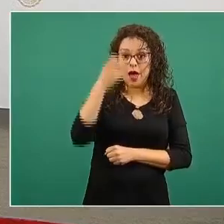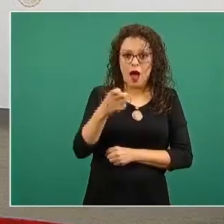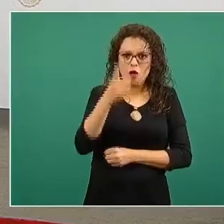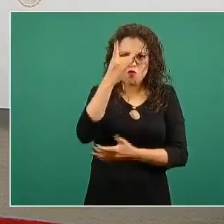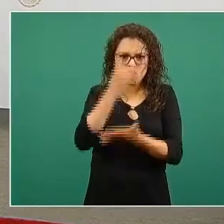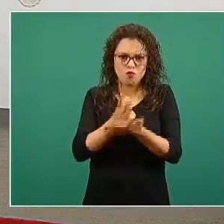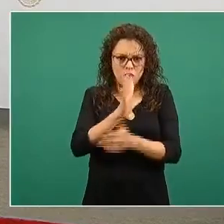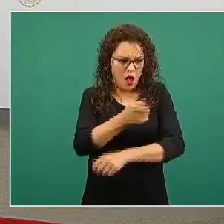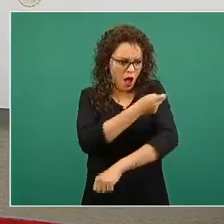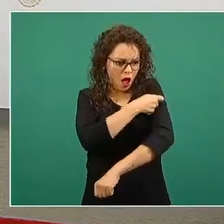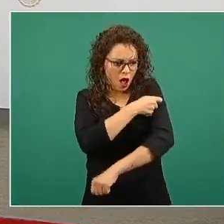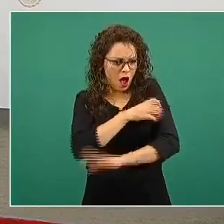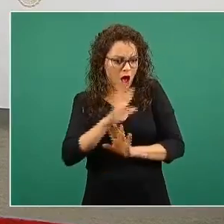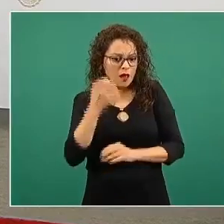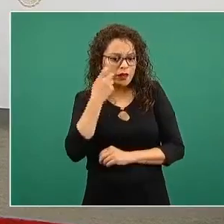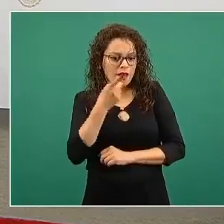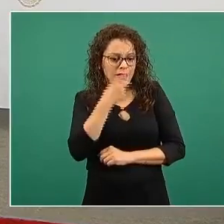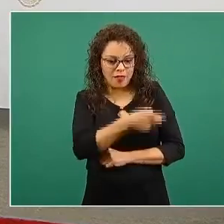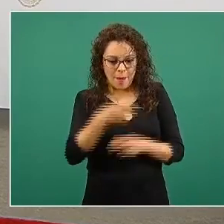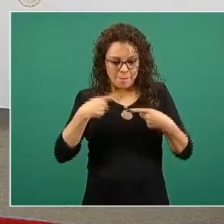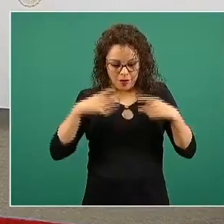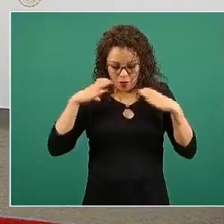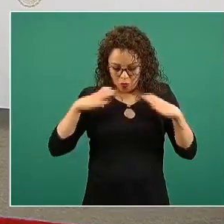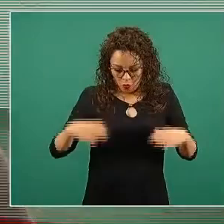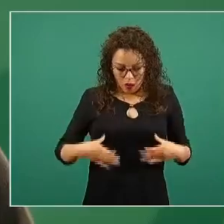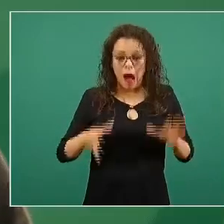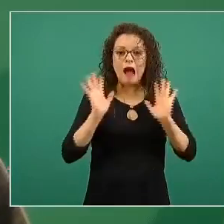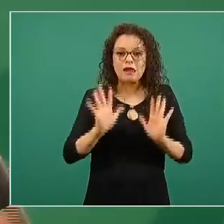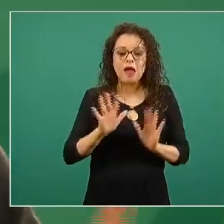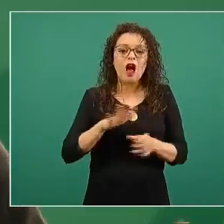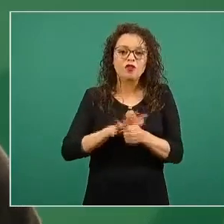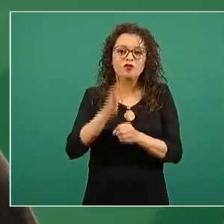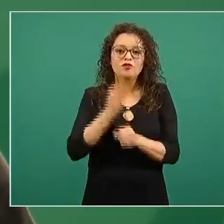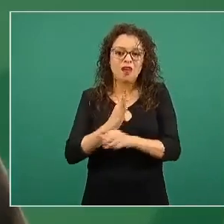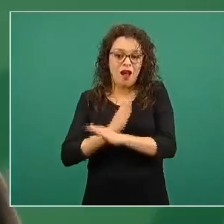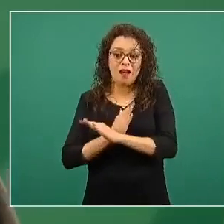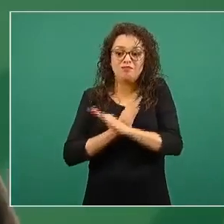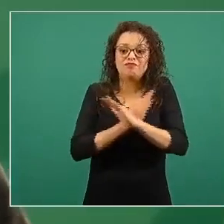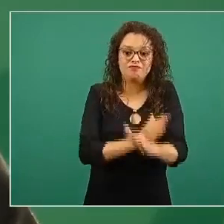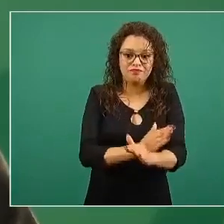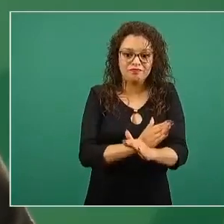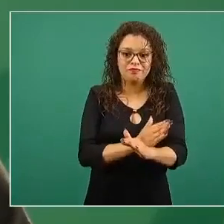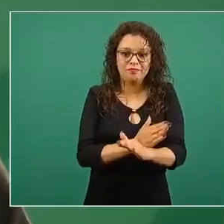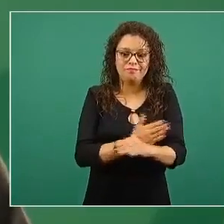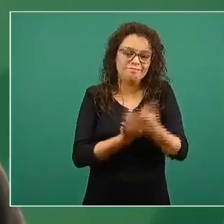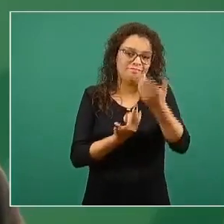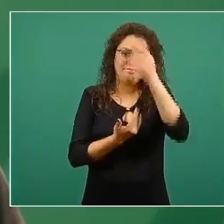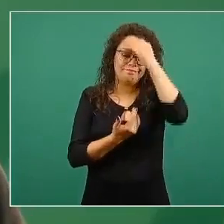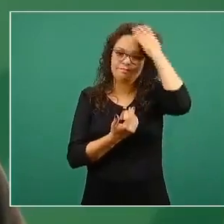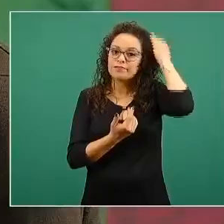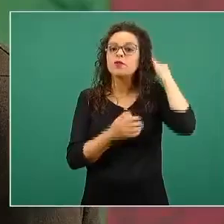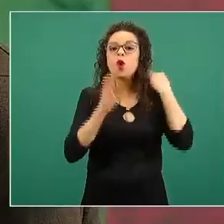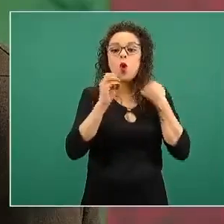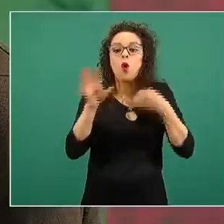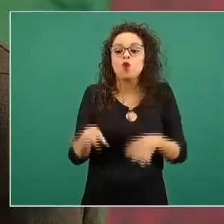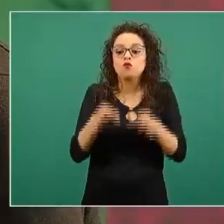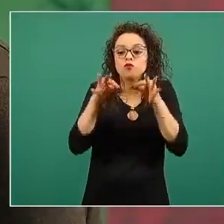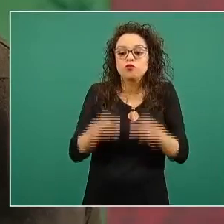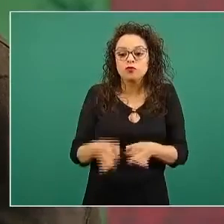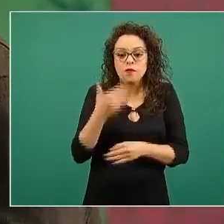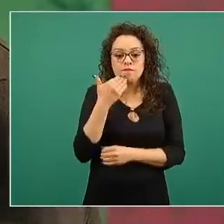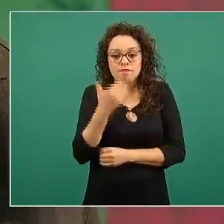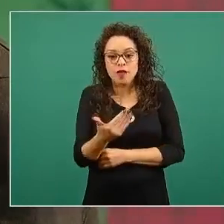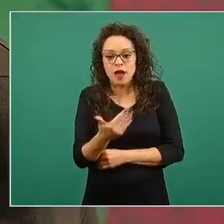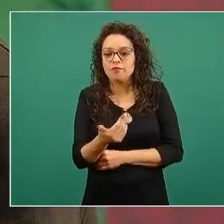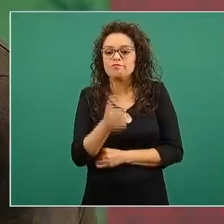dosis entonces la persona ya está protegida o ya logró la eficacia inmune que la vacuna promete. No,